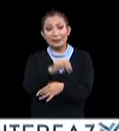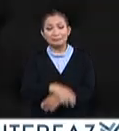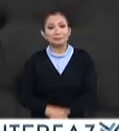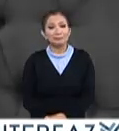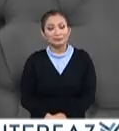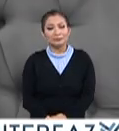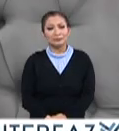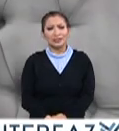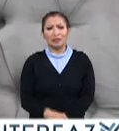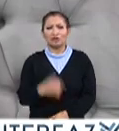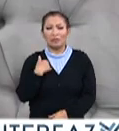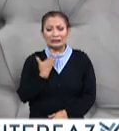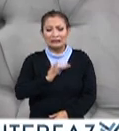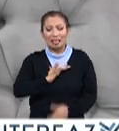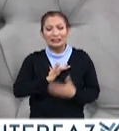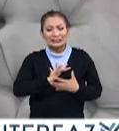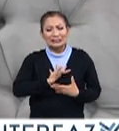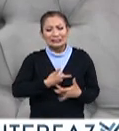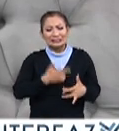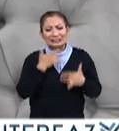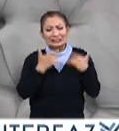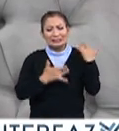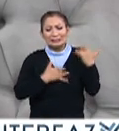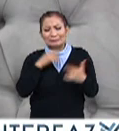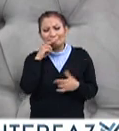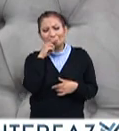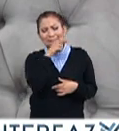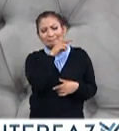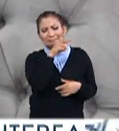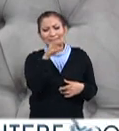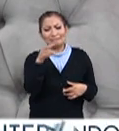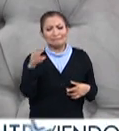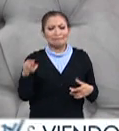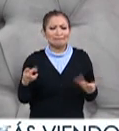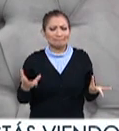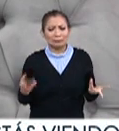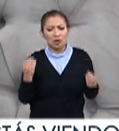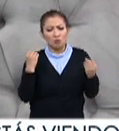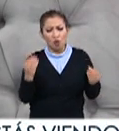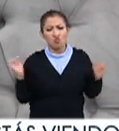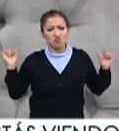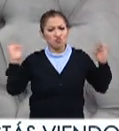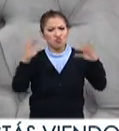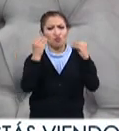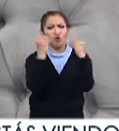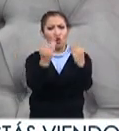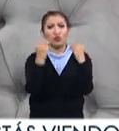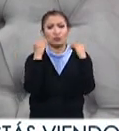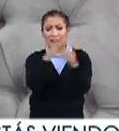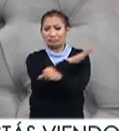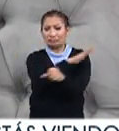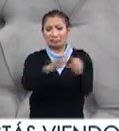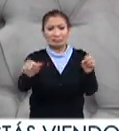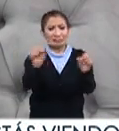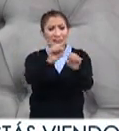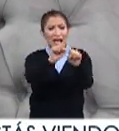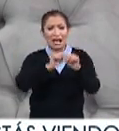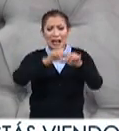CONICEN? Muy conmovido. Primero muy conmovido porque muy concurrido, se llenó la